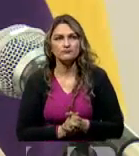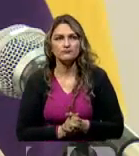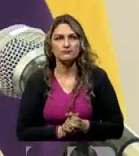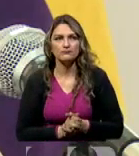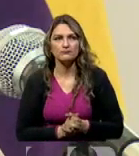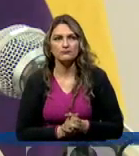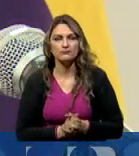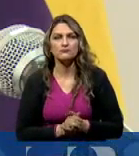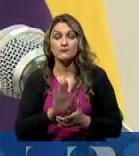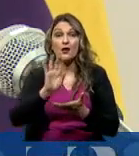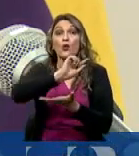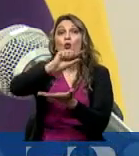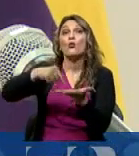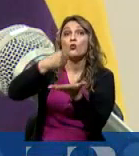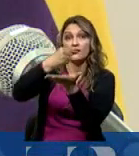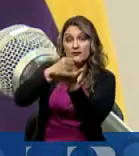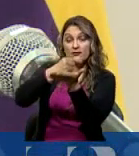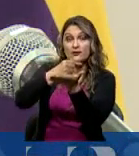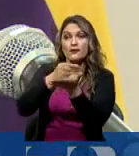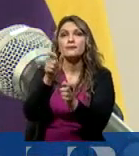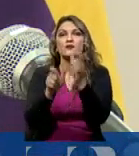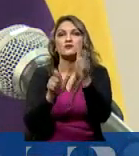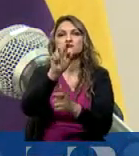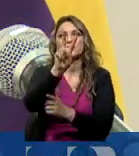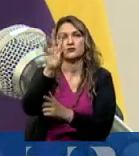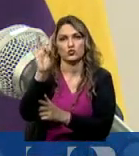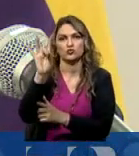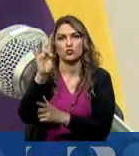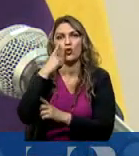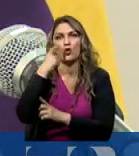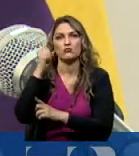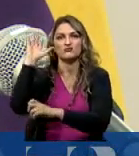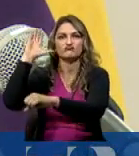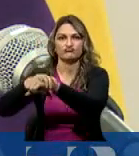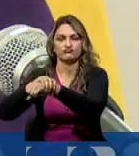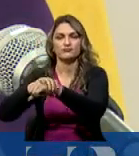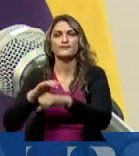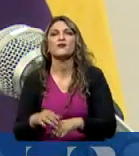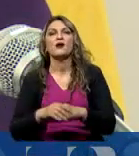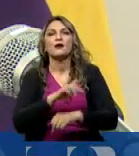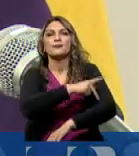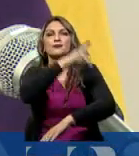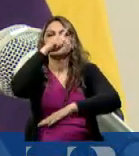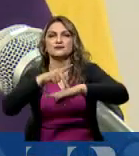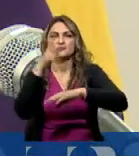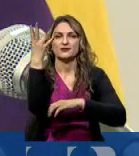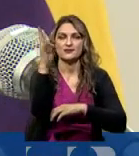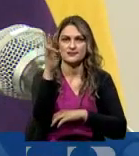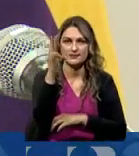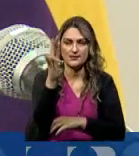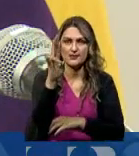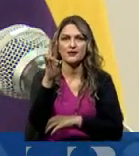28 personas detenidas en quitó tuvimos 17 detenidos en azuay once en tungurahua